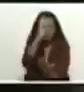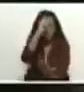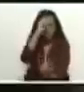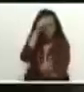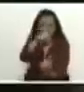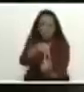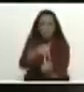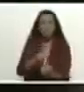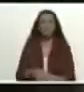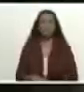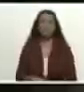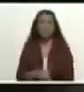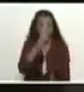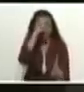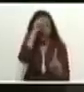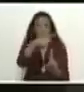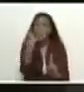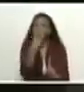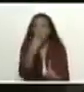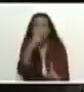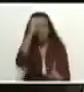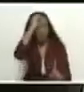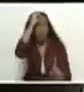esa es nuestra búsqueda